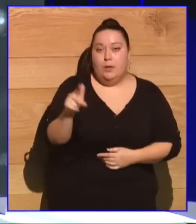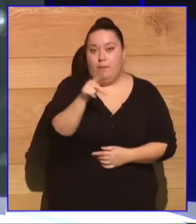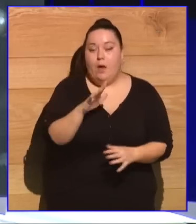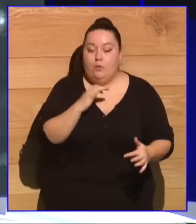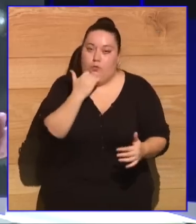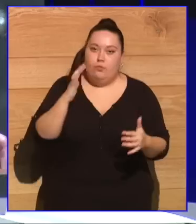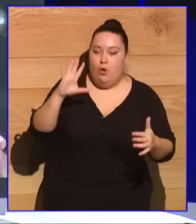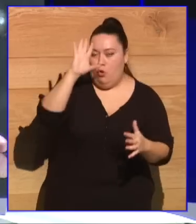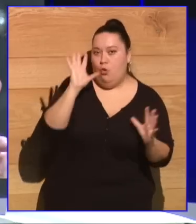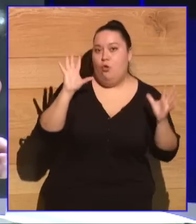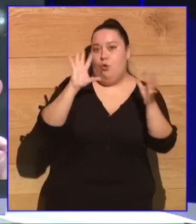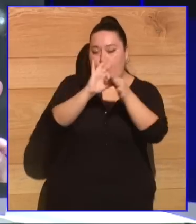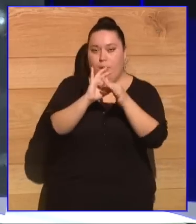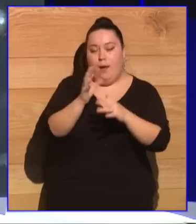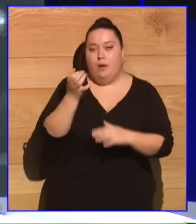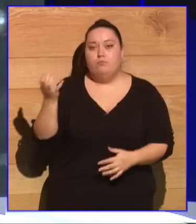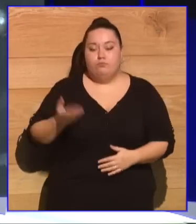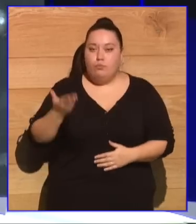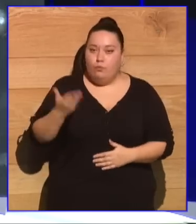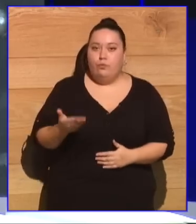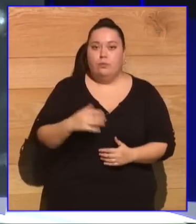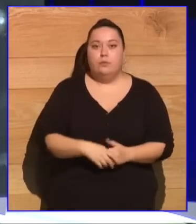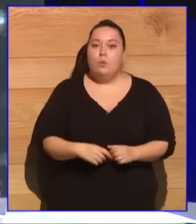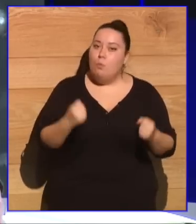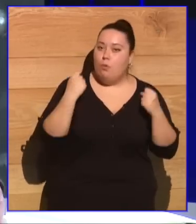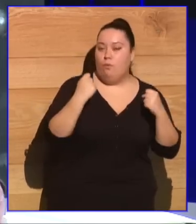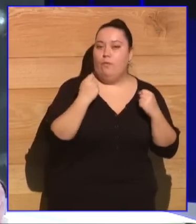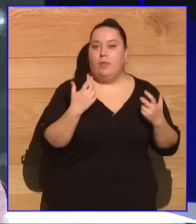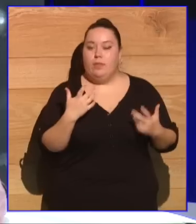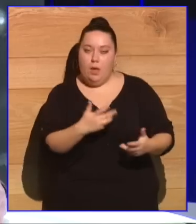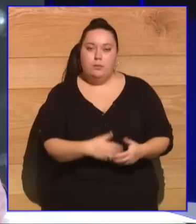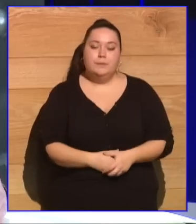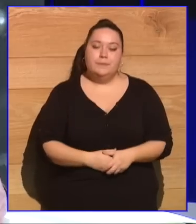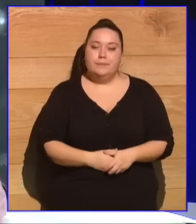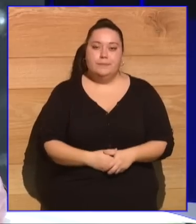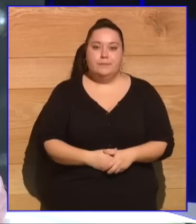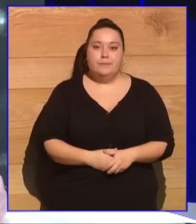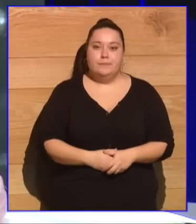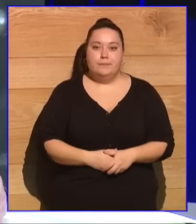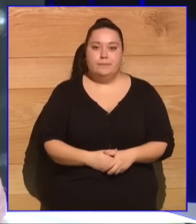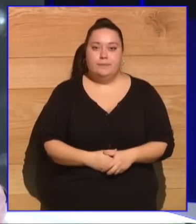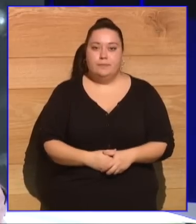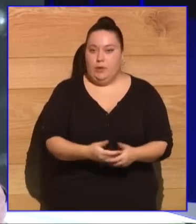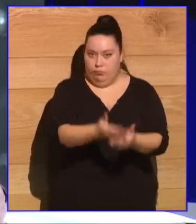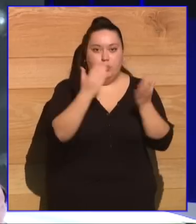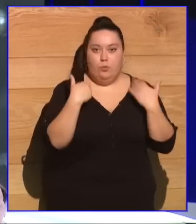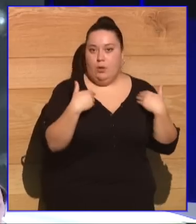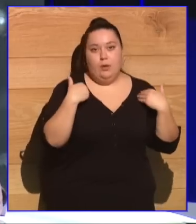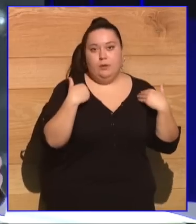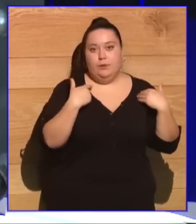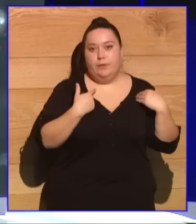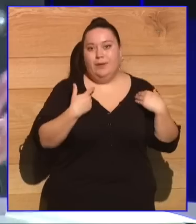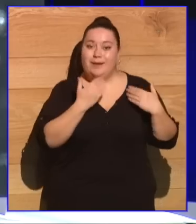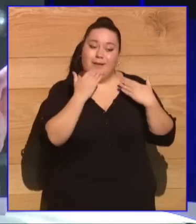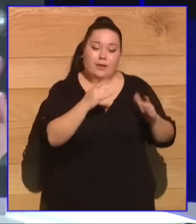un sentido cinematográfico muy poderoso y muy rotundo, algo de lo que se encarga sin ninguna duda, a partir de las imágenes